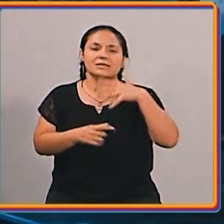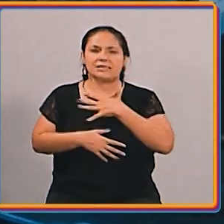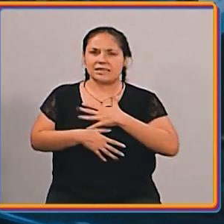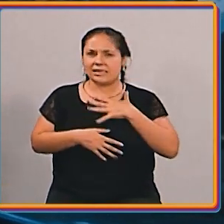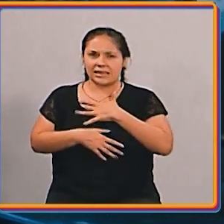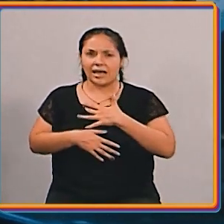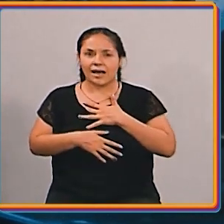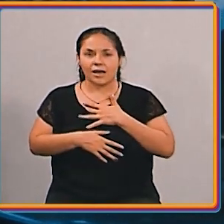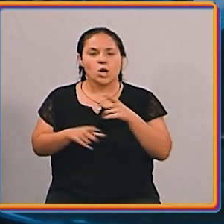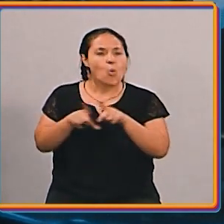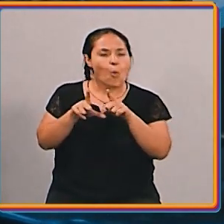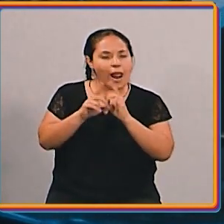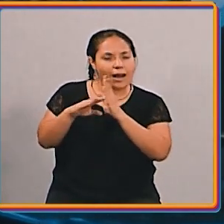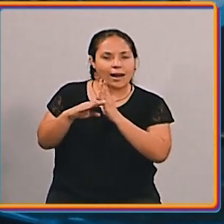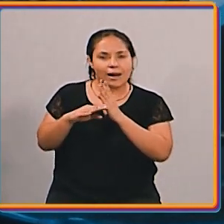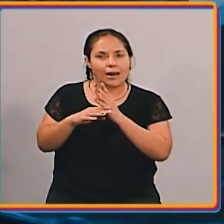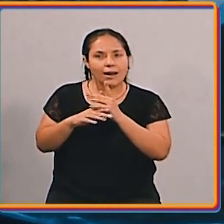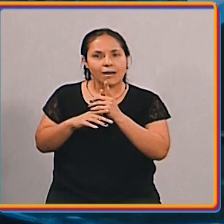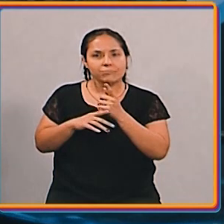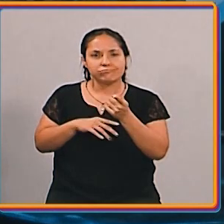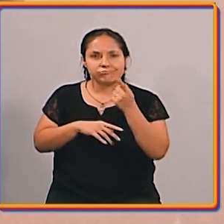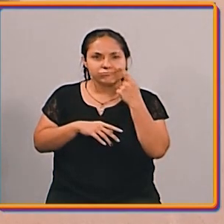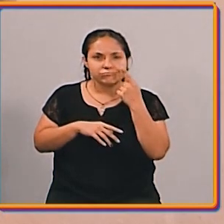sentir verdaderamente como detectives.